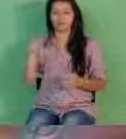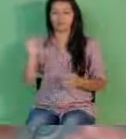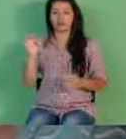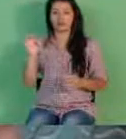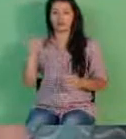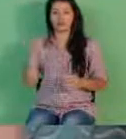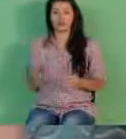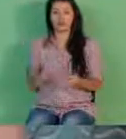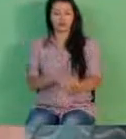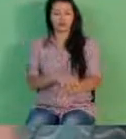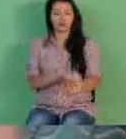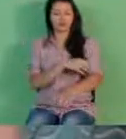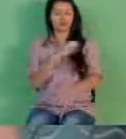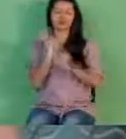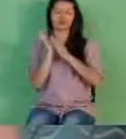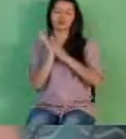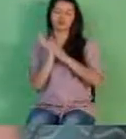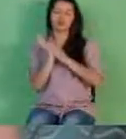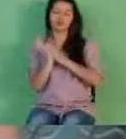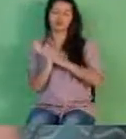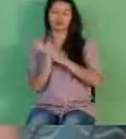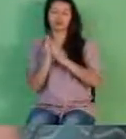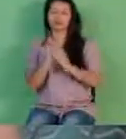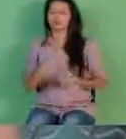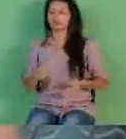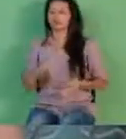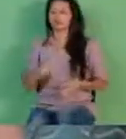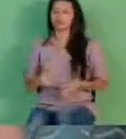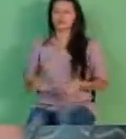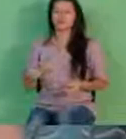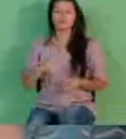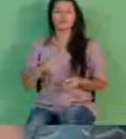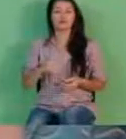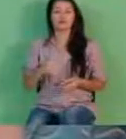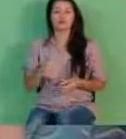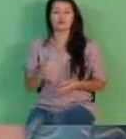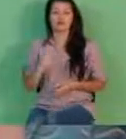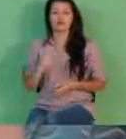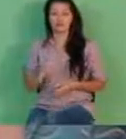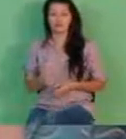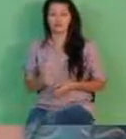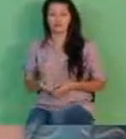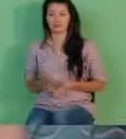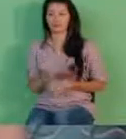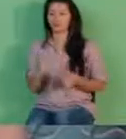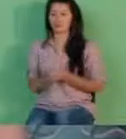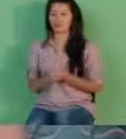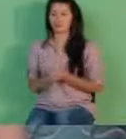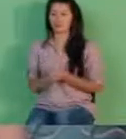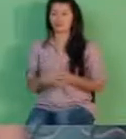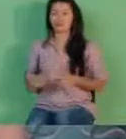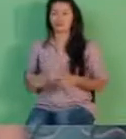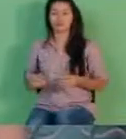tener la recepción de todos estos pacientes de los municipios circunvecinos y todo lo que es